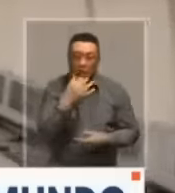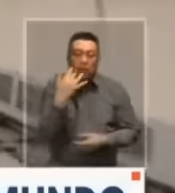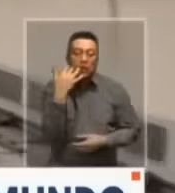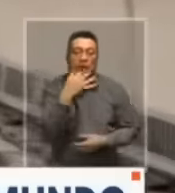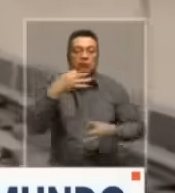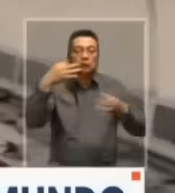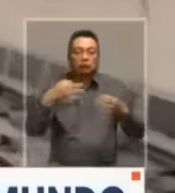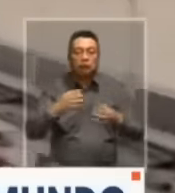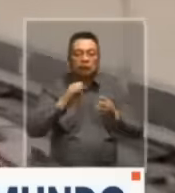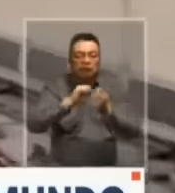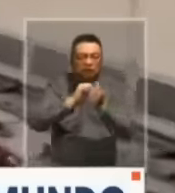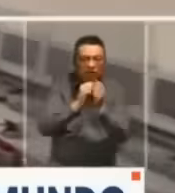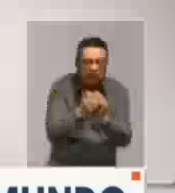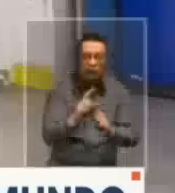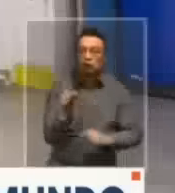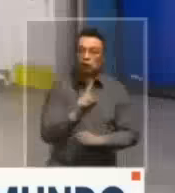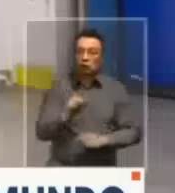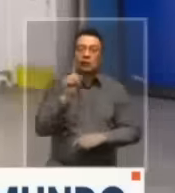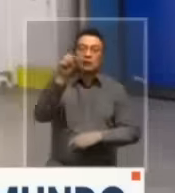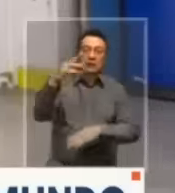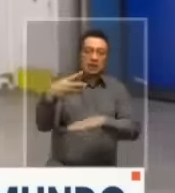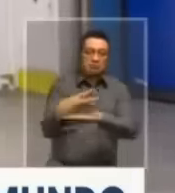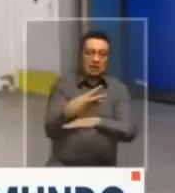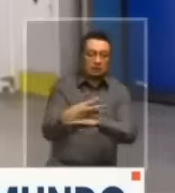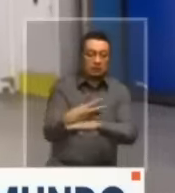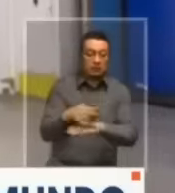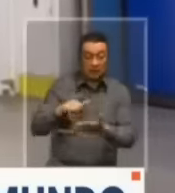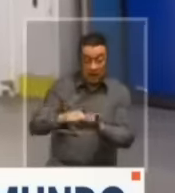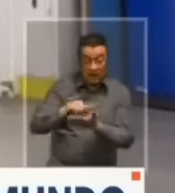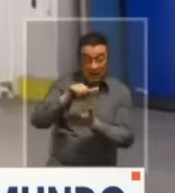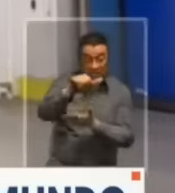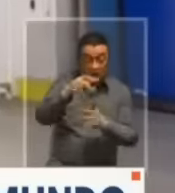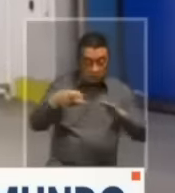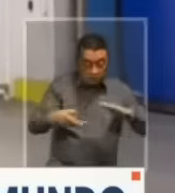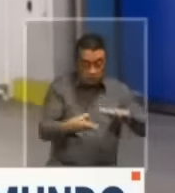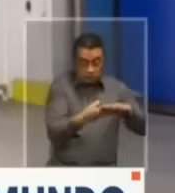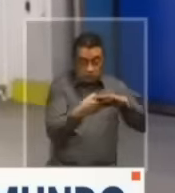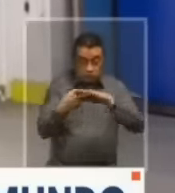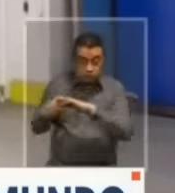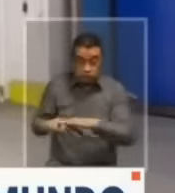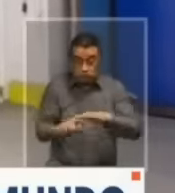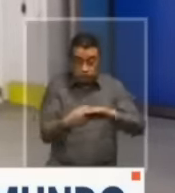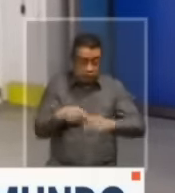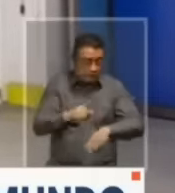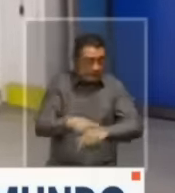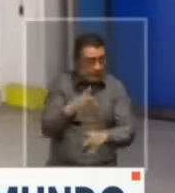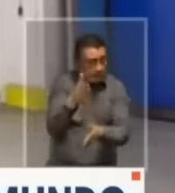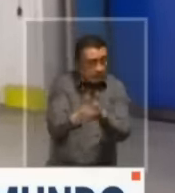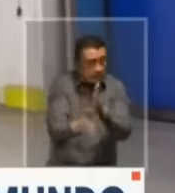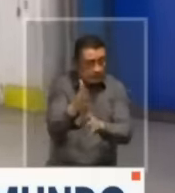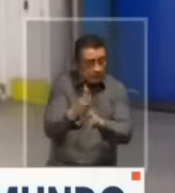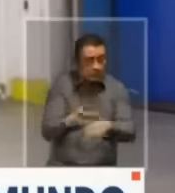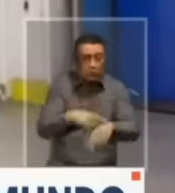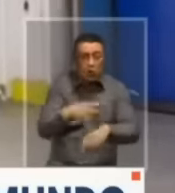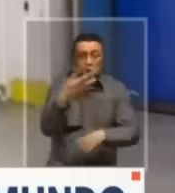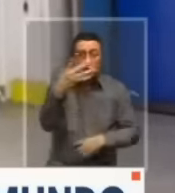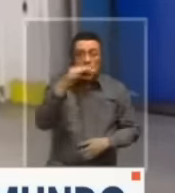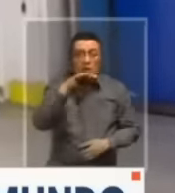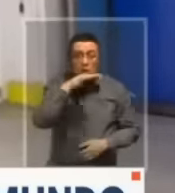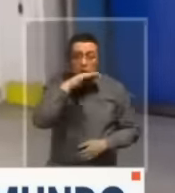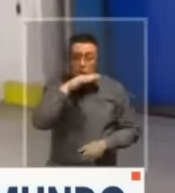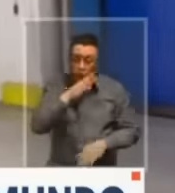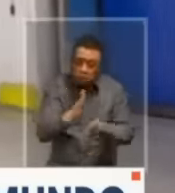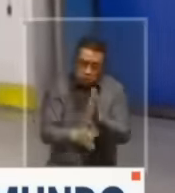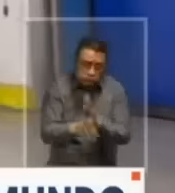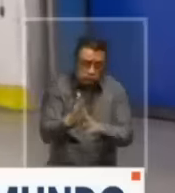los distribuidores en Miami. Y el avión tratamos de descargarlo en menos de 40 minutos. Se carga